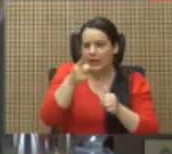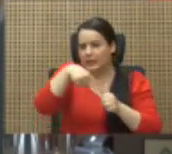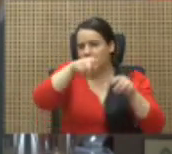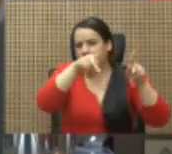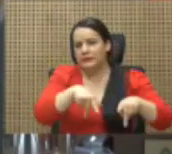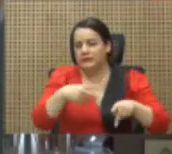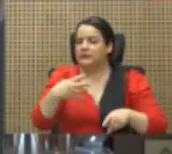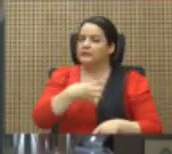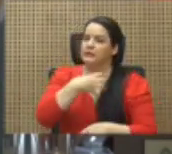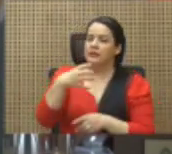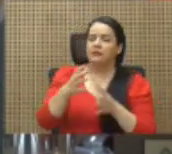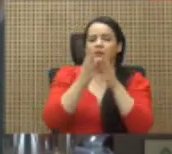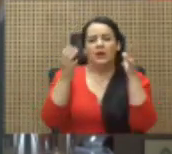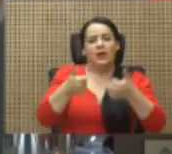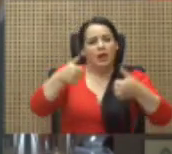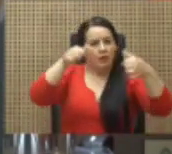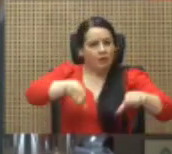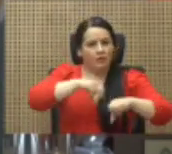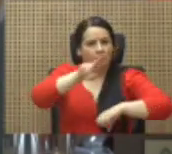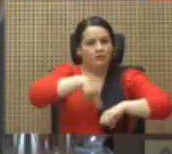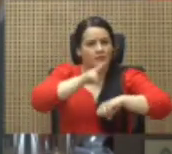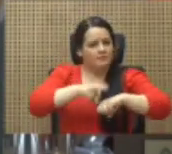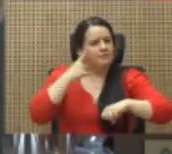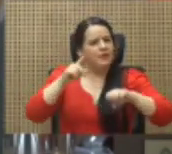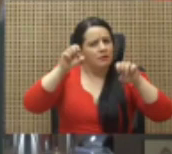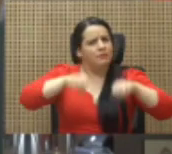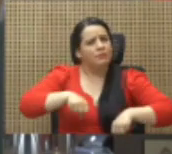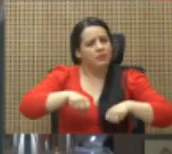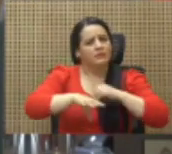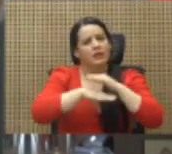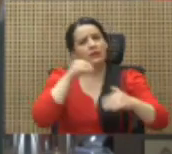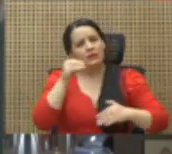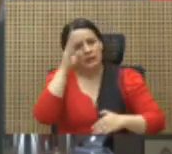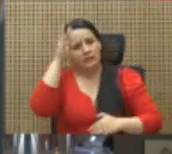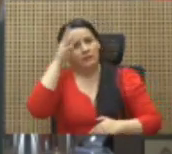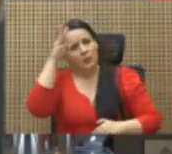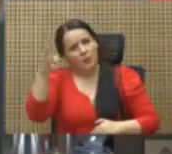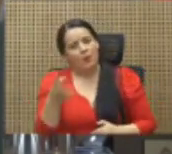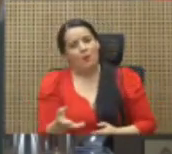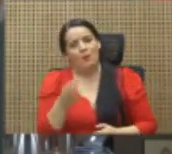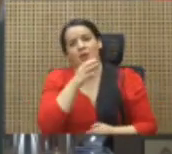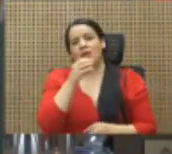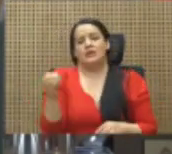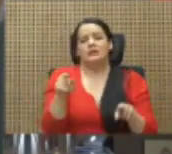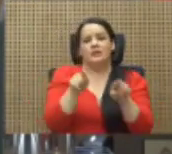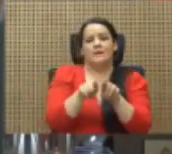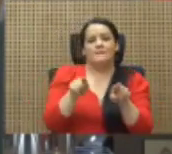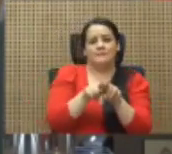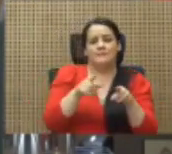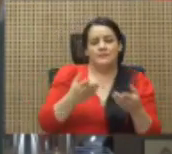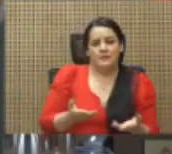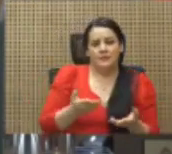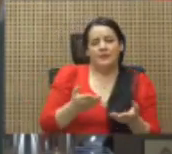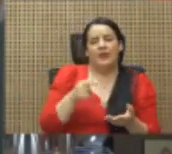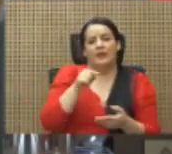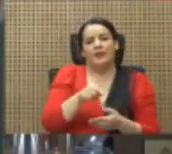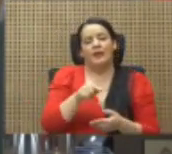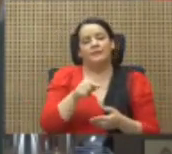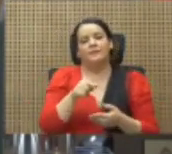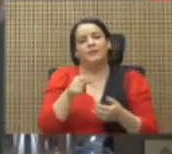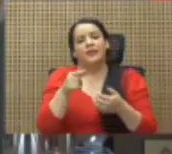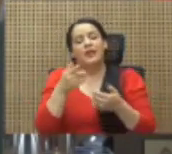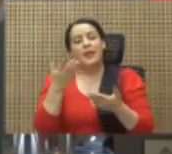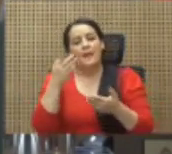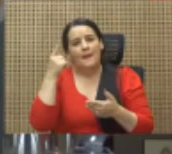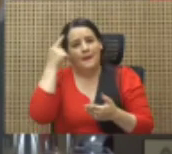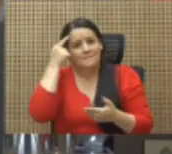gran acuerdo nacional para salir de la improvisación y el empirismo. Leyendo